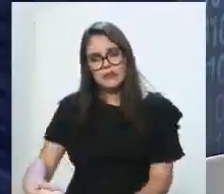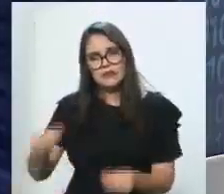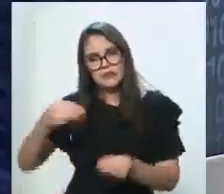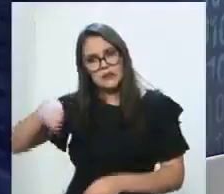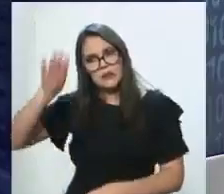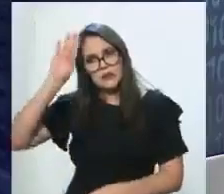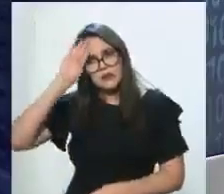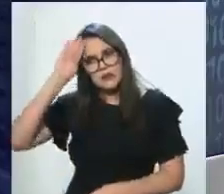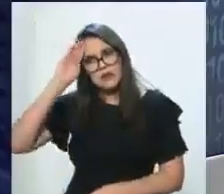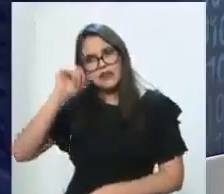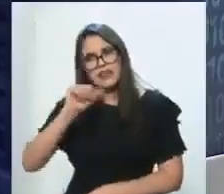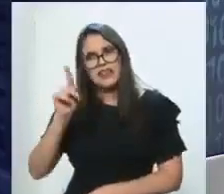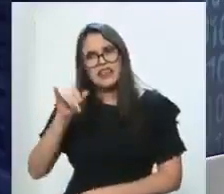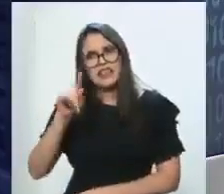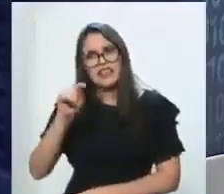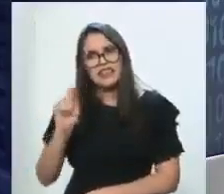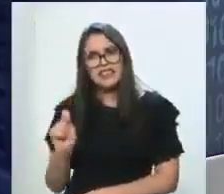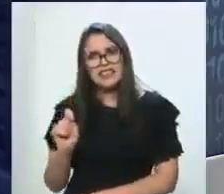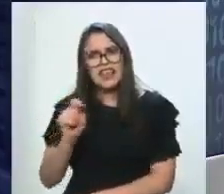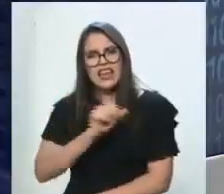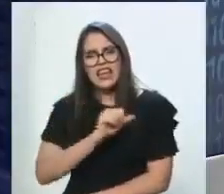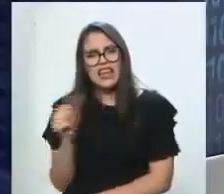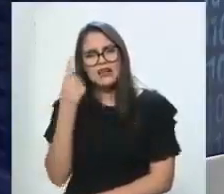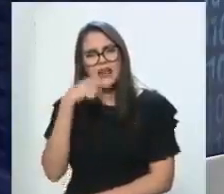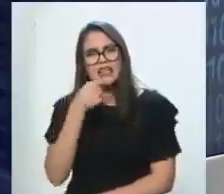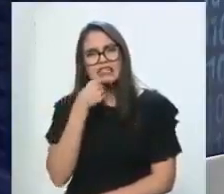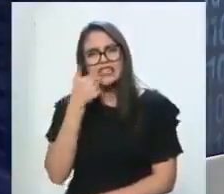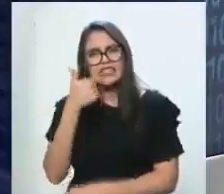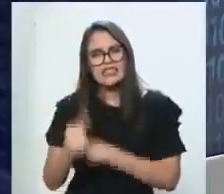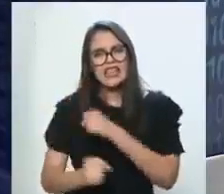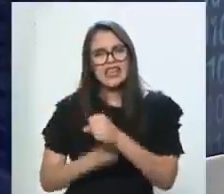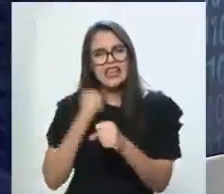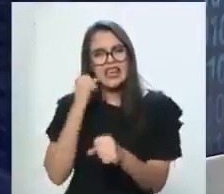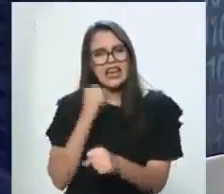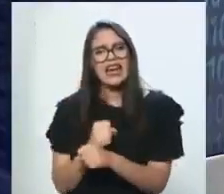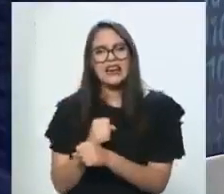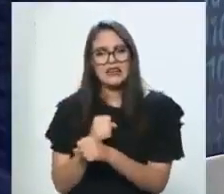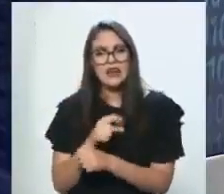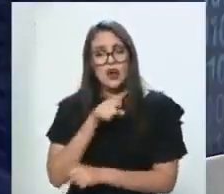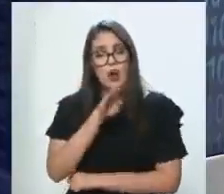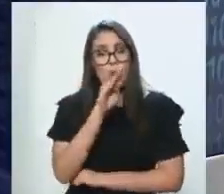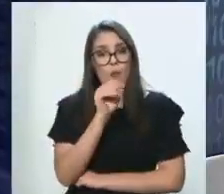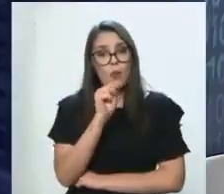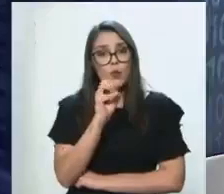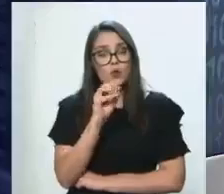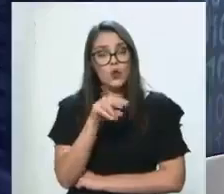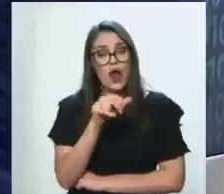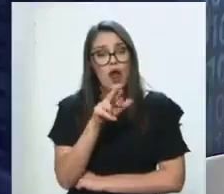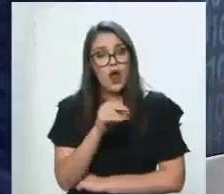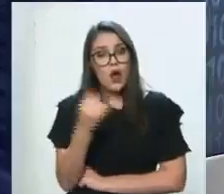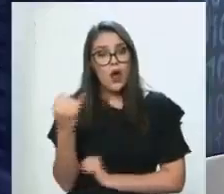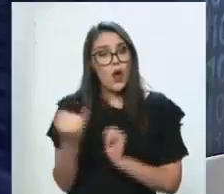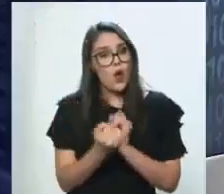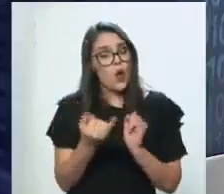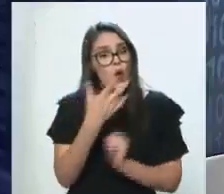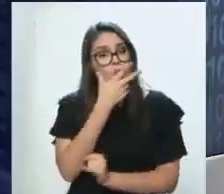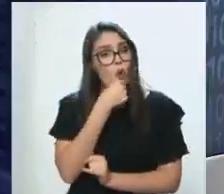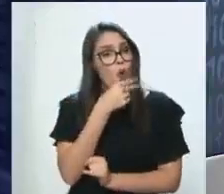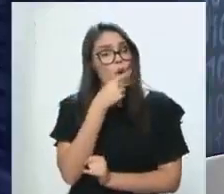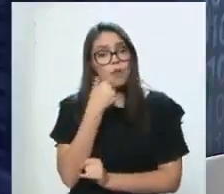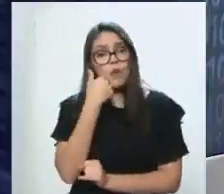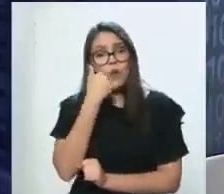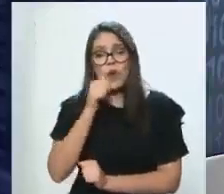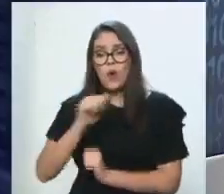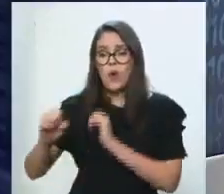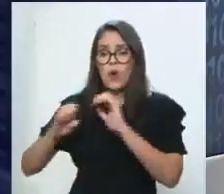gay para niños de 6 años, así llamado por el propio Bolsonaro y presentado incluso en una entrevista en un noticiero nacional como